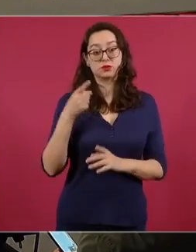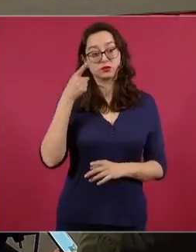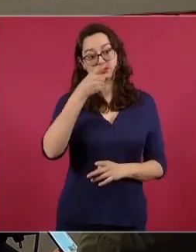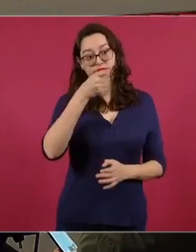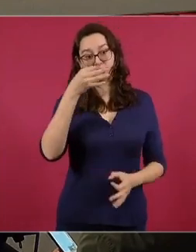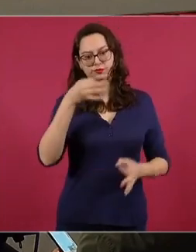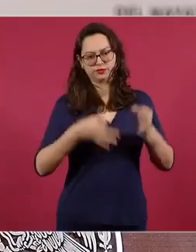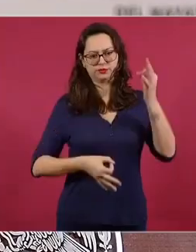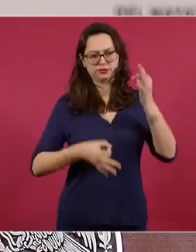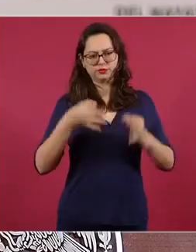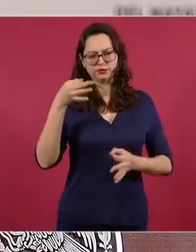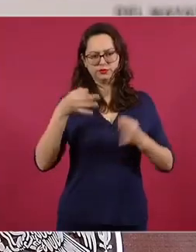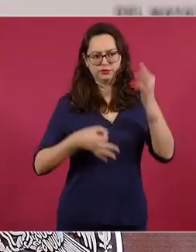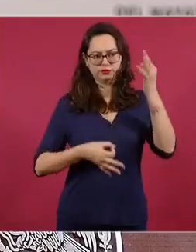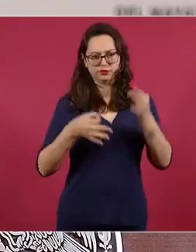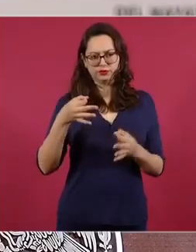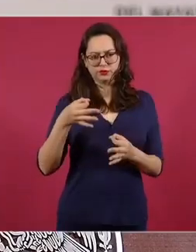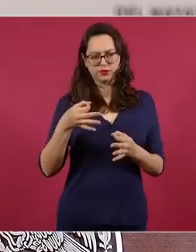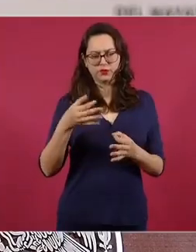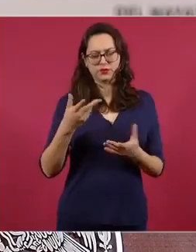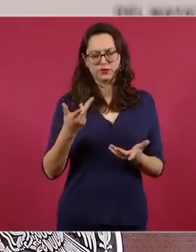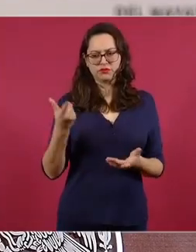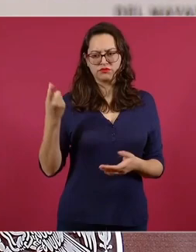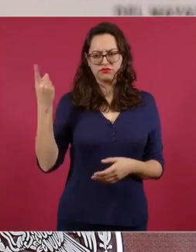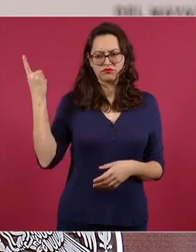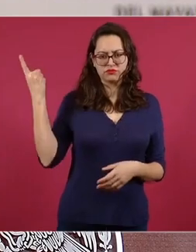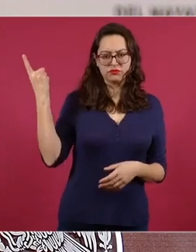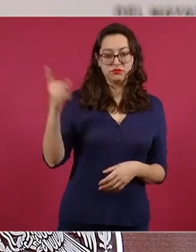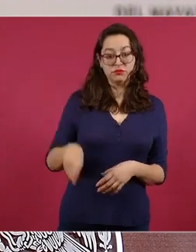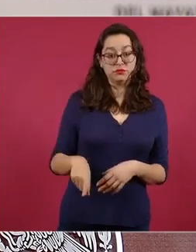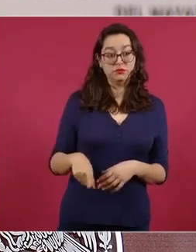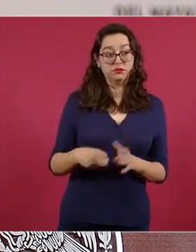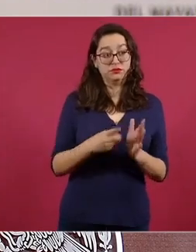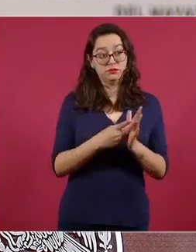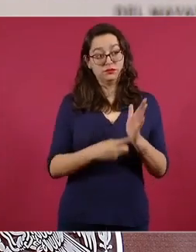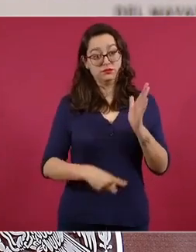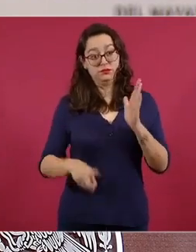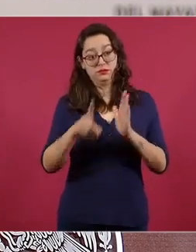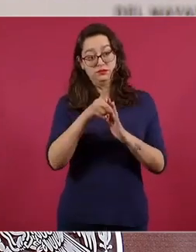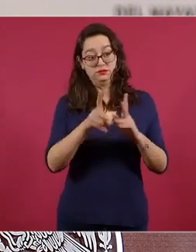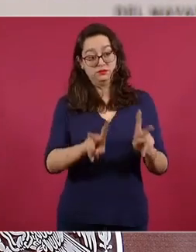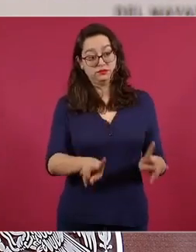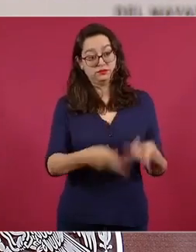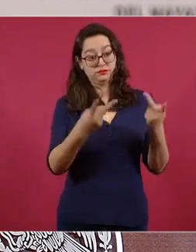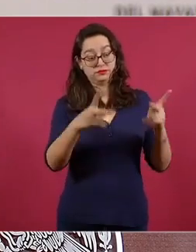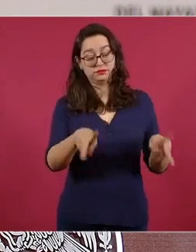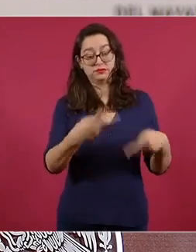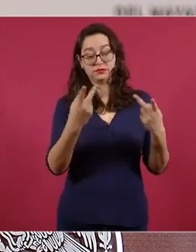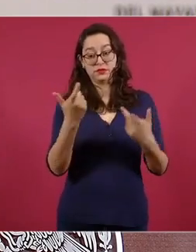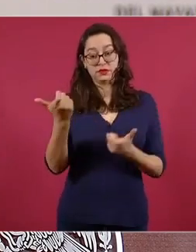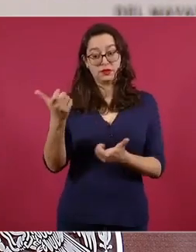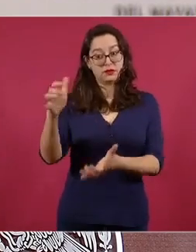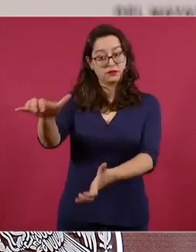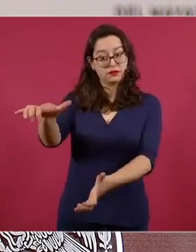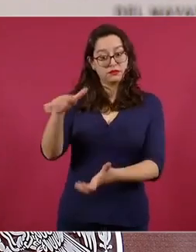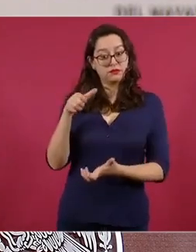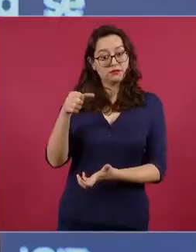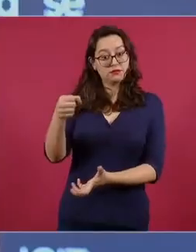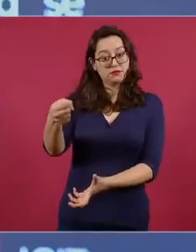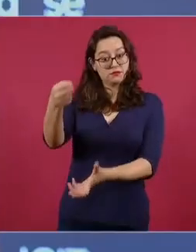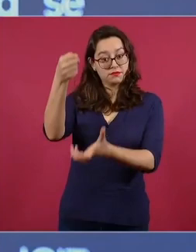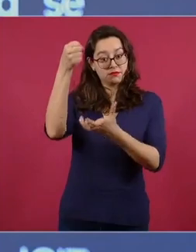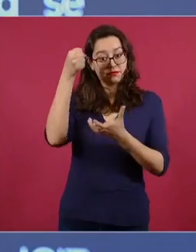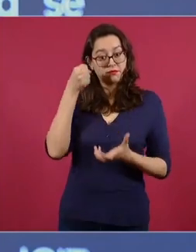que le entregaran el dinero de los que ya se habían vendido bajo la jurisdicción de la Corte y con